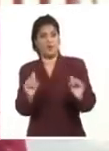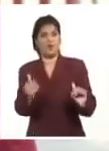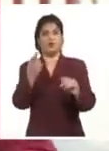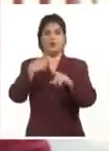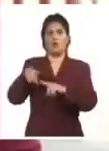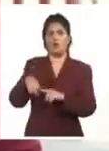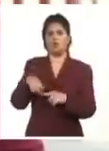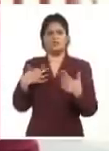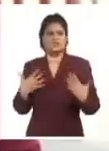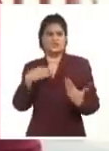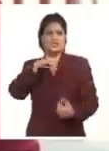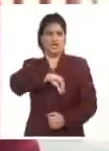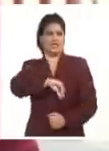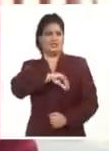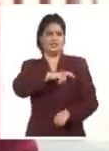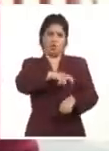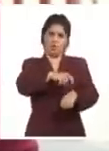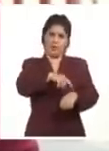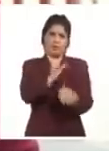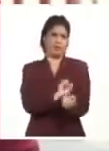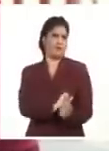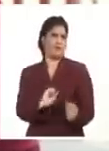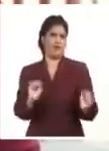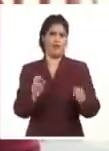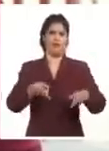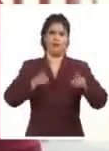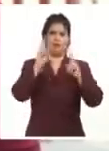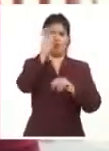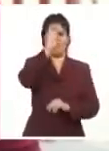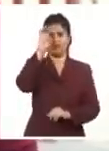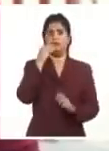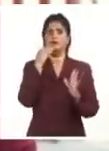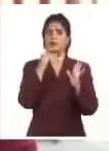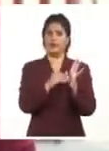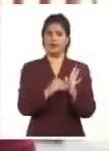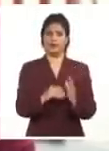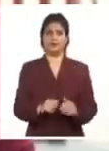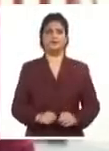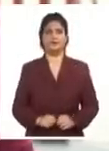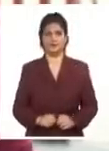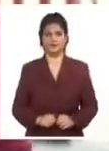cómo vivieron ese trágico incidente. Devolvemos la señal a nuestros estudios centrales.